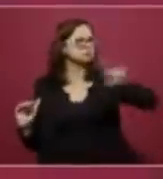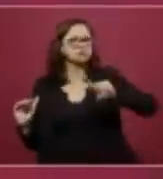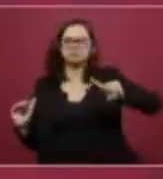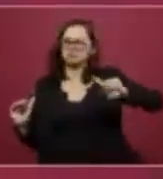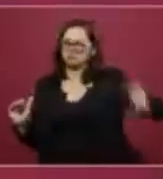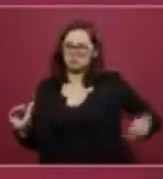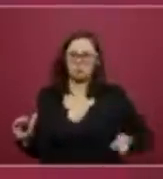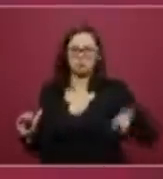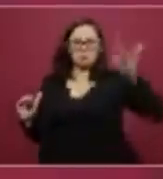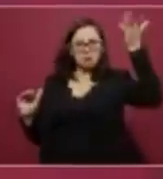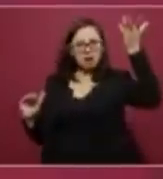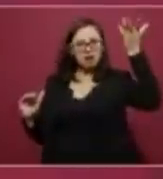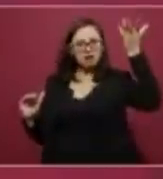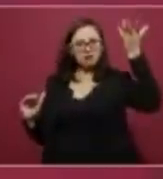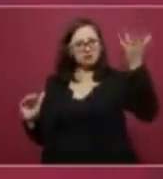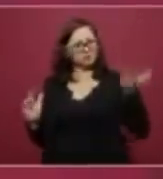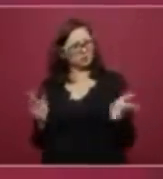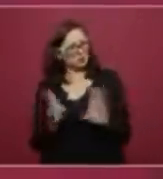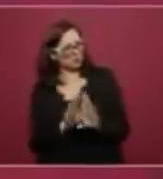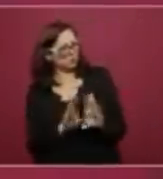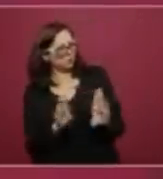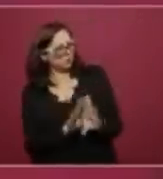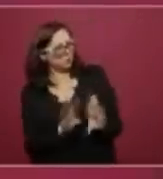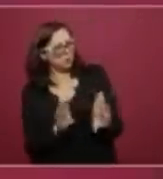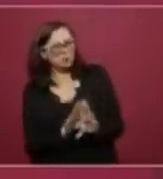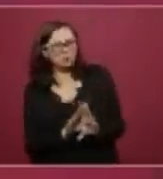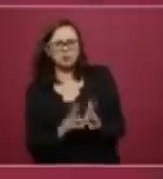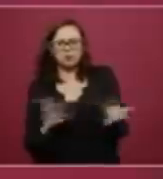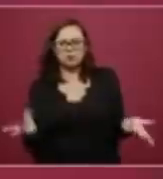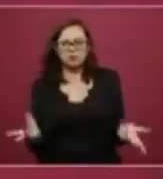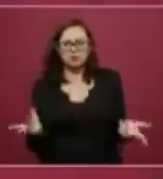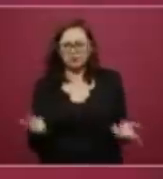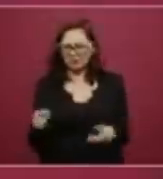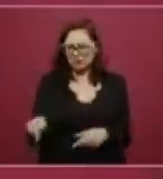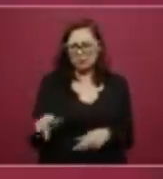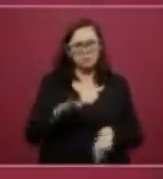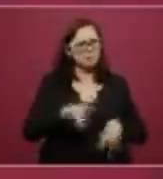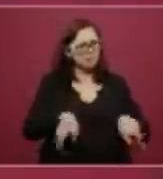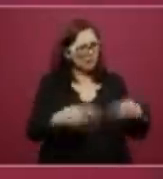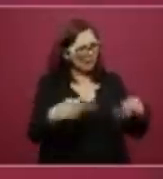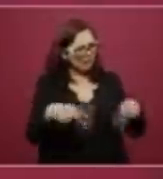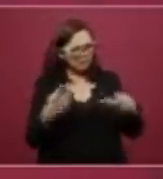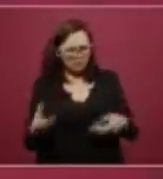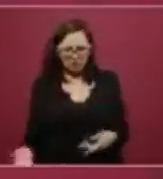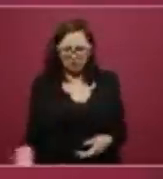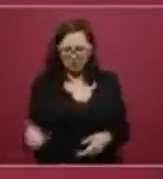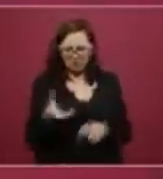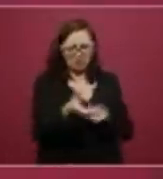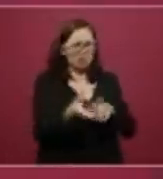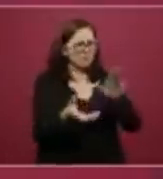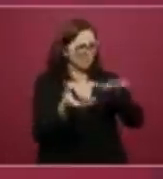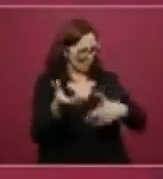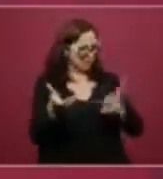en vez de bajar el precio al consumidor en la gasolinera